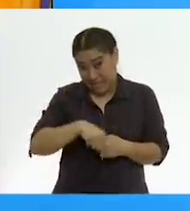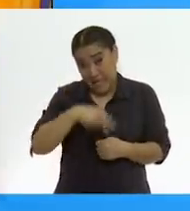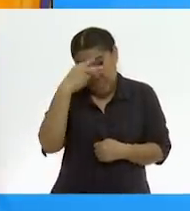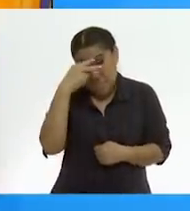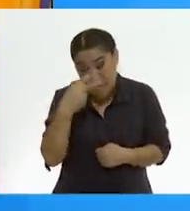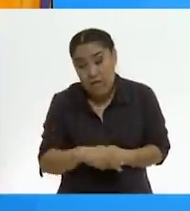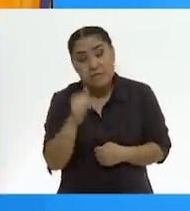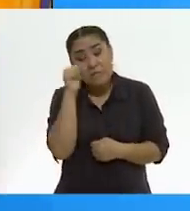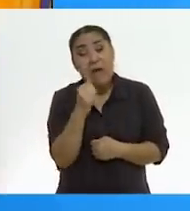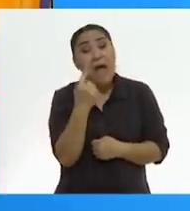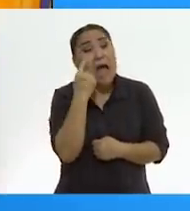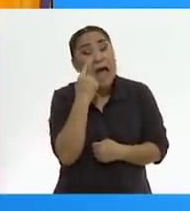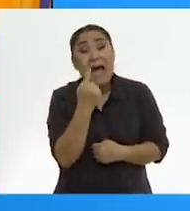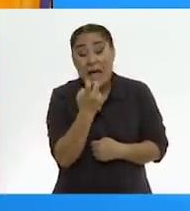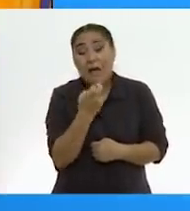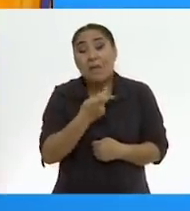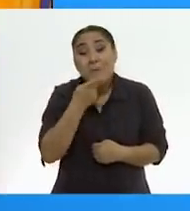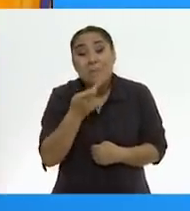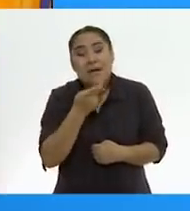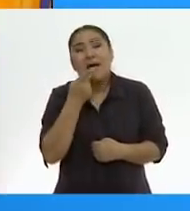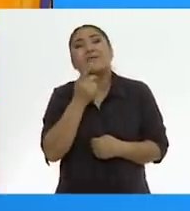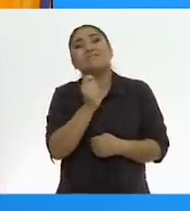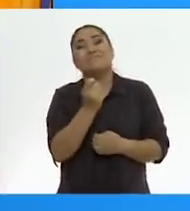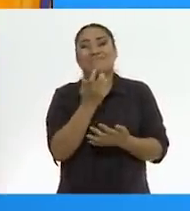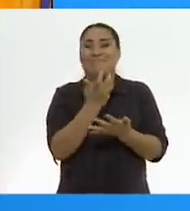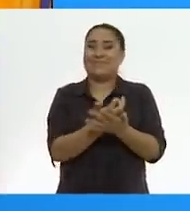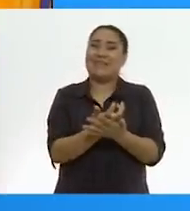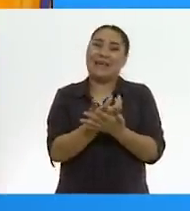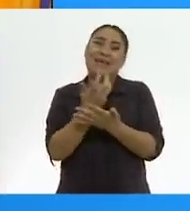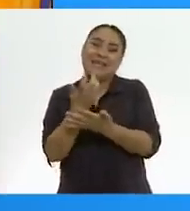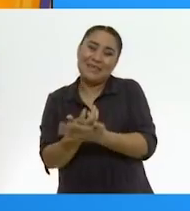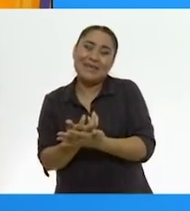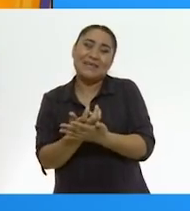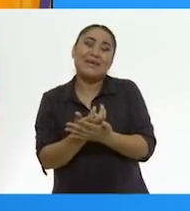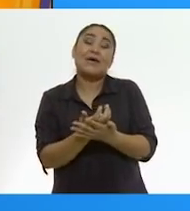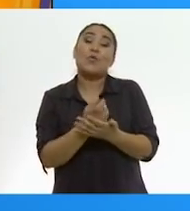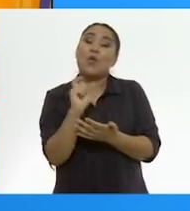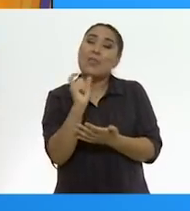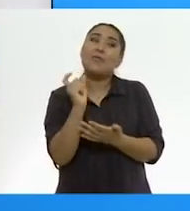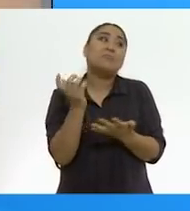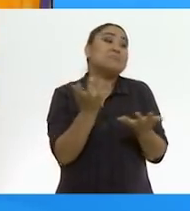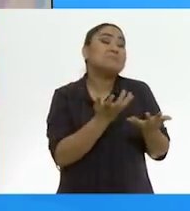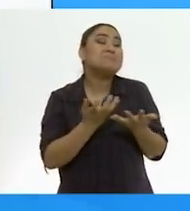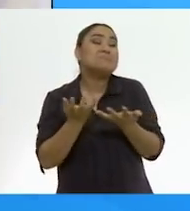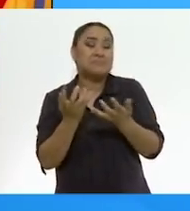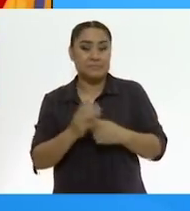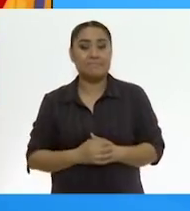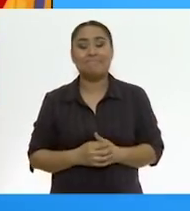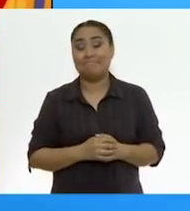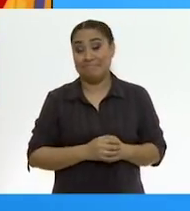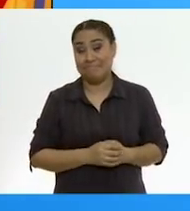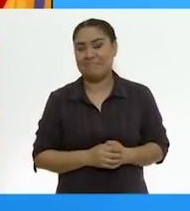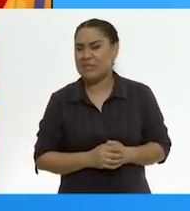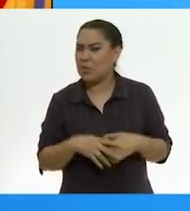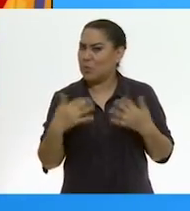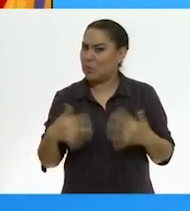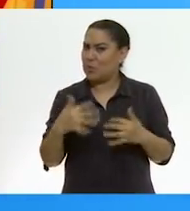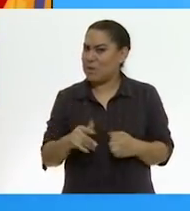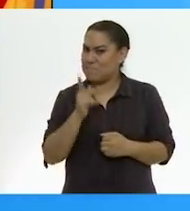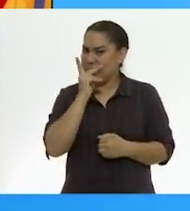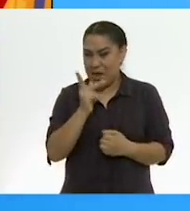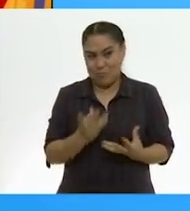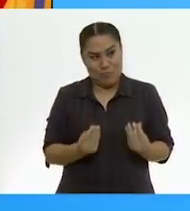México, la usamos precisamente para hablar de esos ratos libres que nos tomamos durante el día. Uy, ¿cuántas palabras,